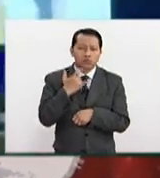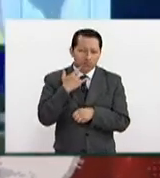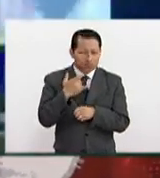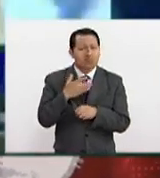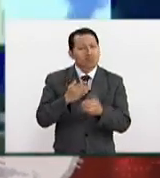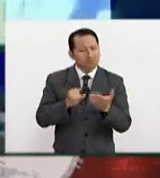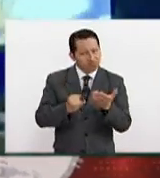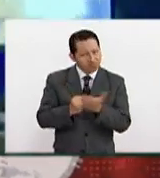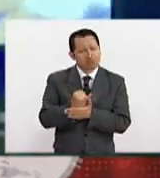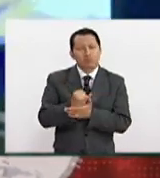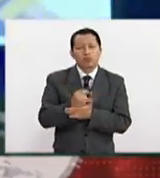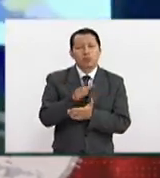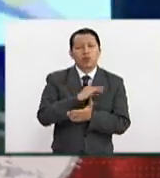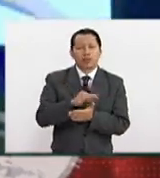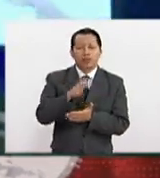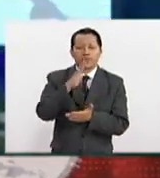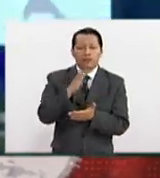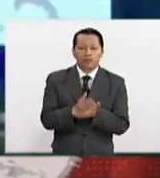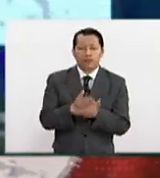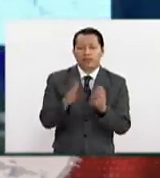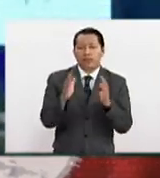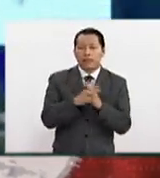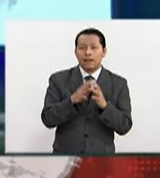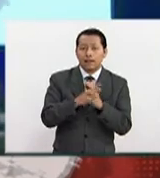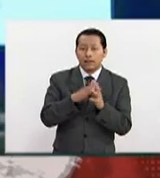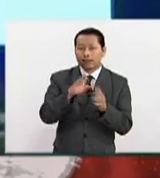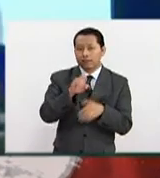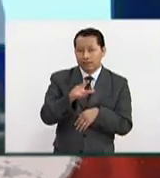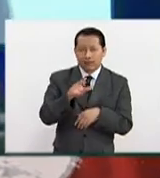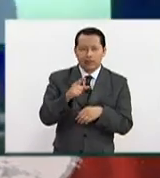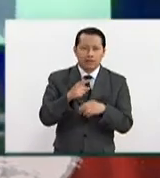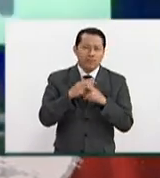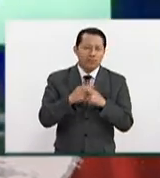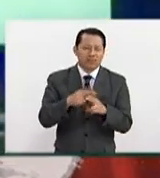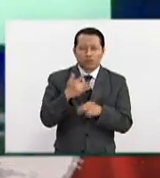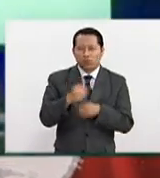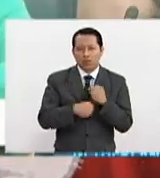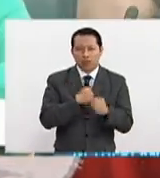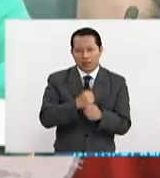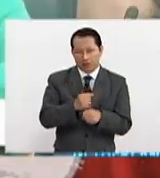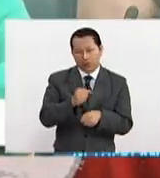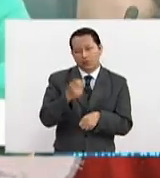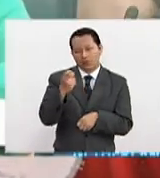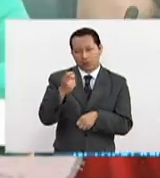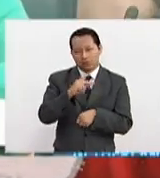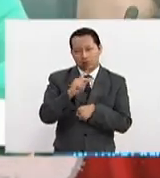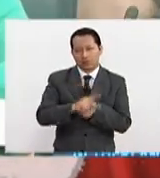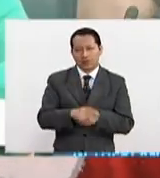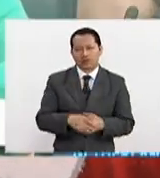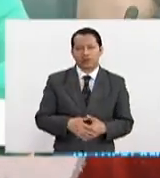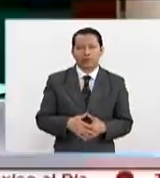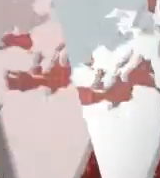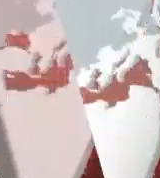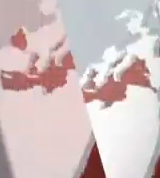el comité, en poner fin a la guerra civil que lleva más de 50 años en el país sudamericano.